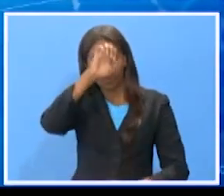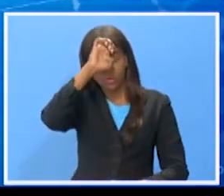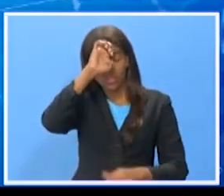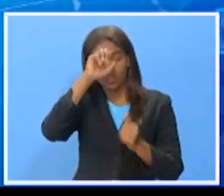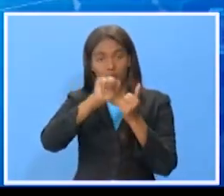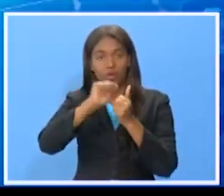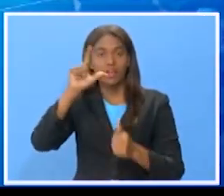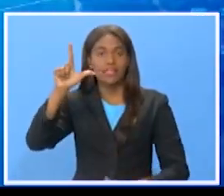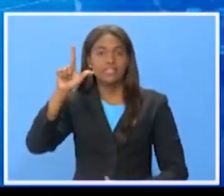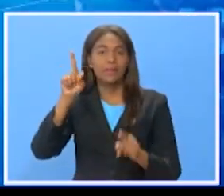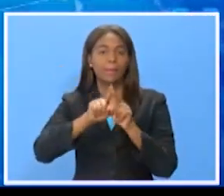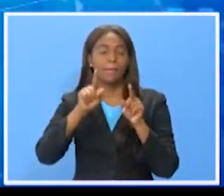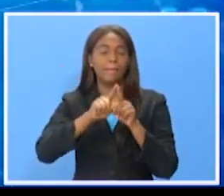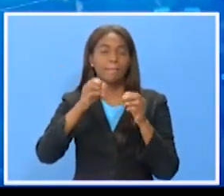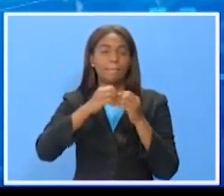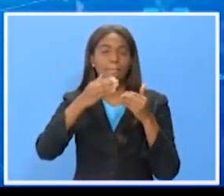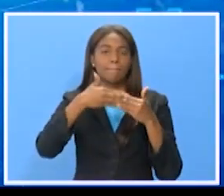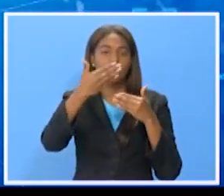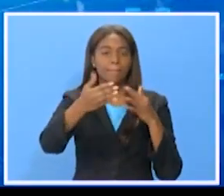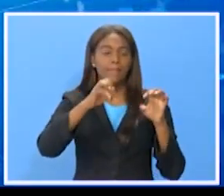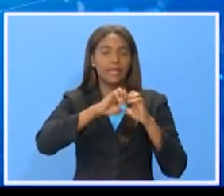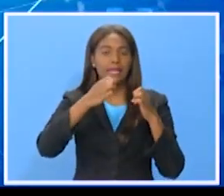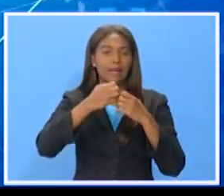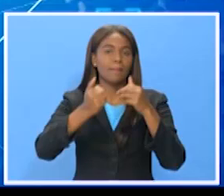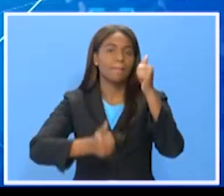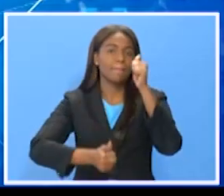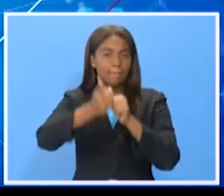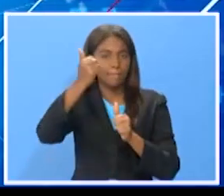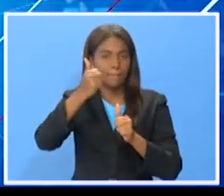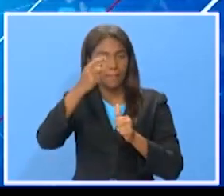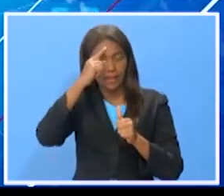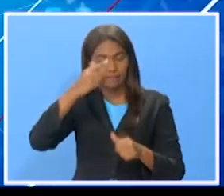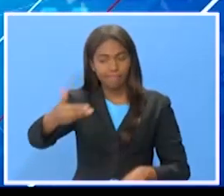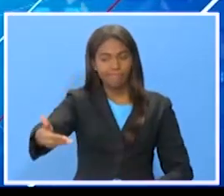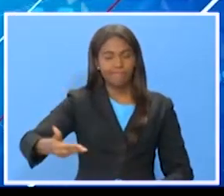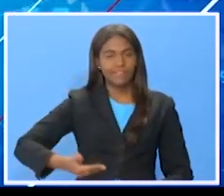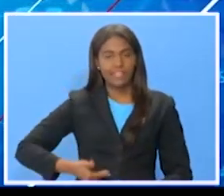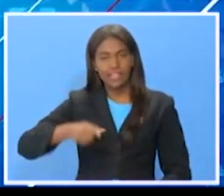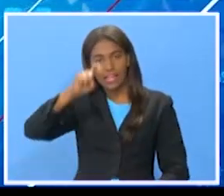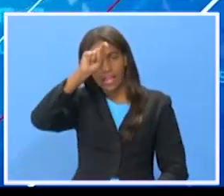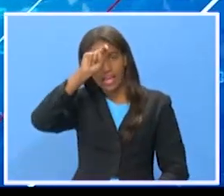Más adelante también el conjunto campeón recibiendo a las Águilas